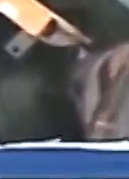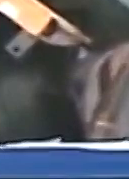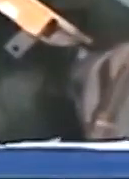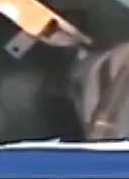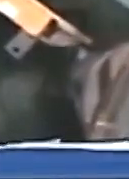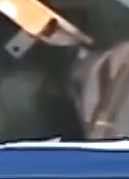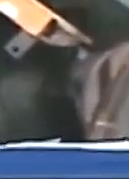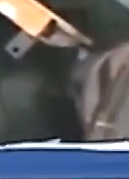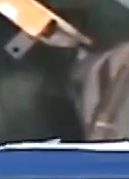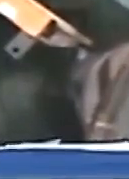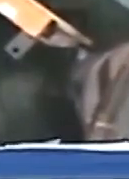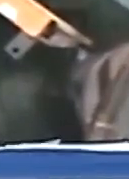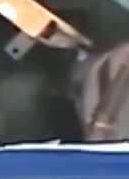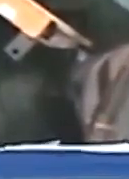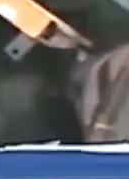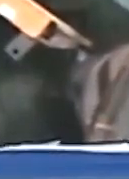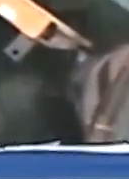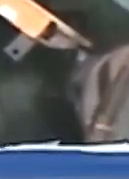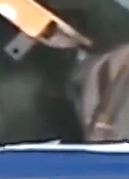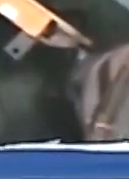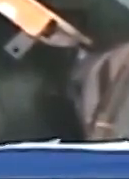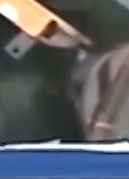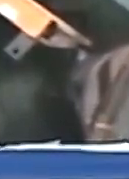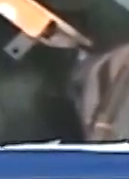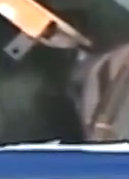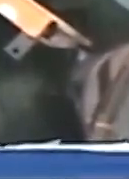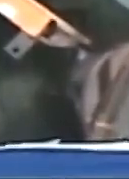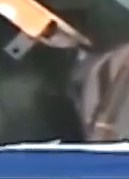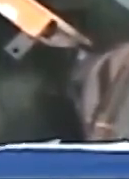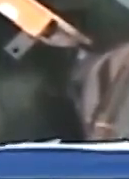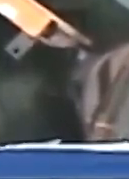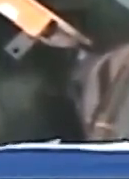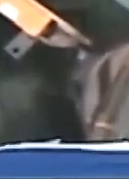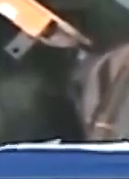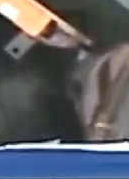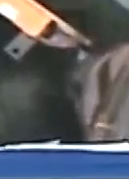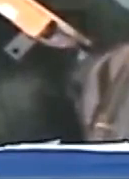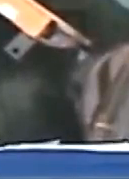los negro con la negra la negra con lo negro